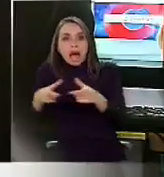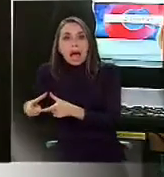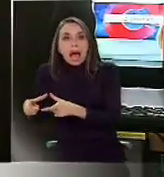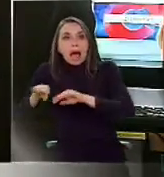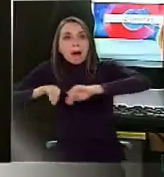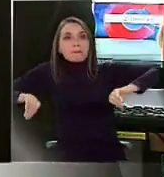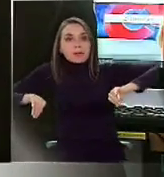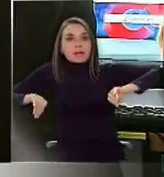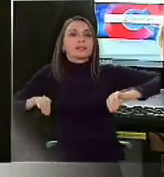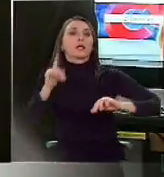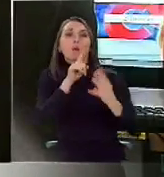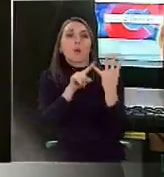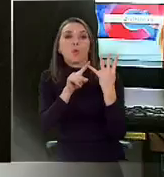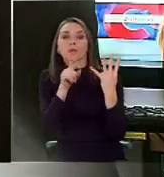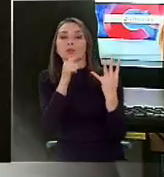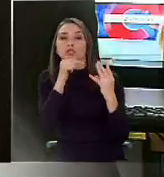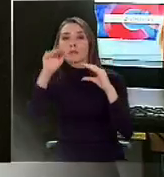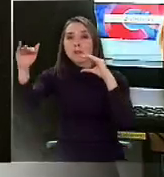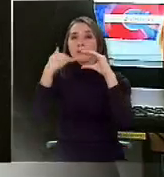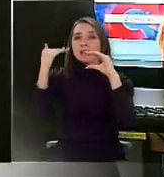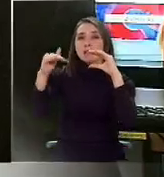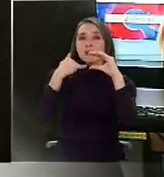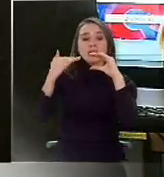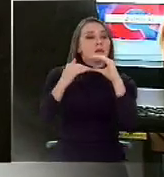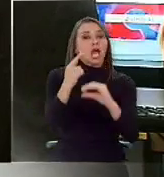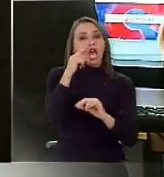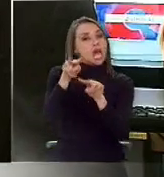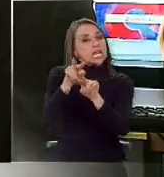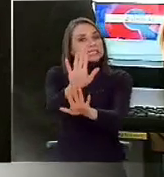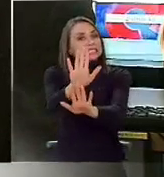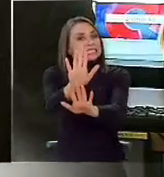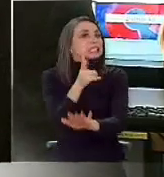último, sospechar de todo correo electrónico